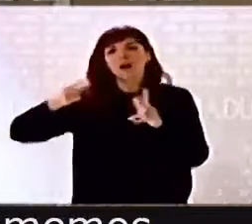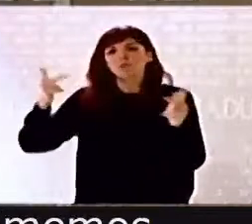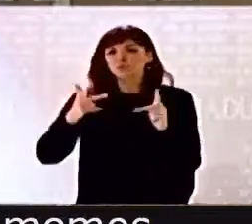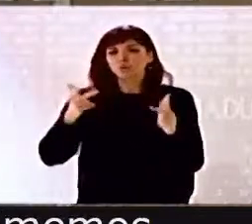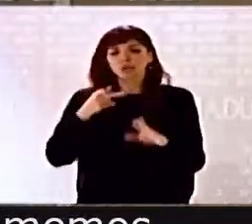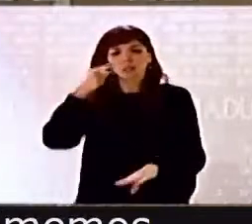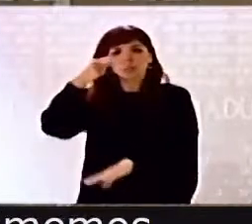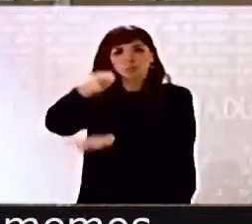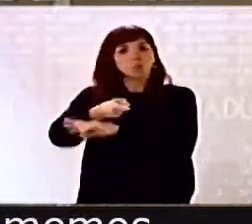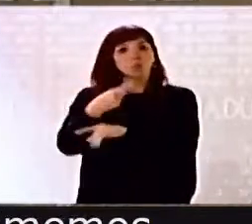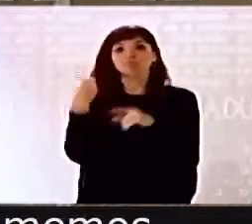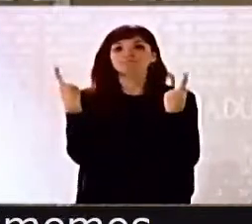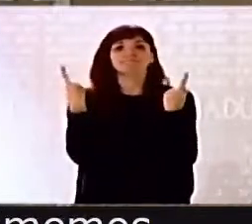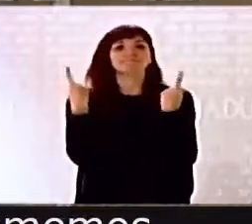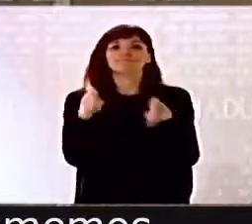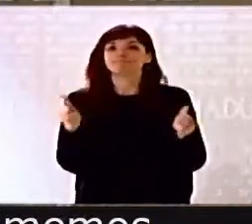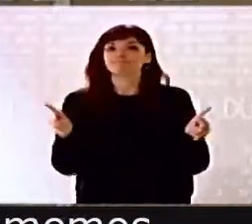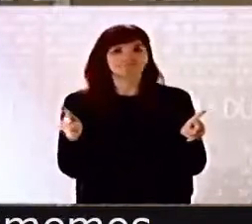drásticas,